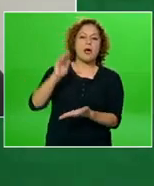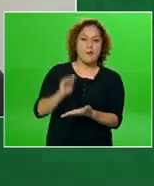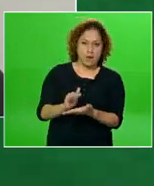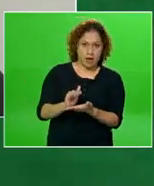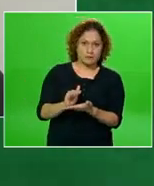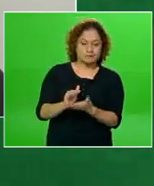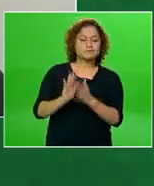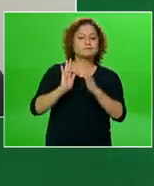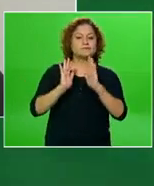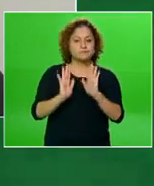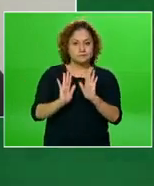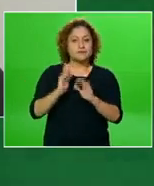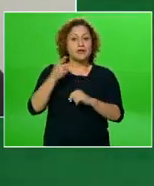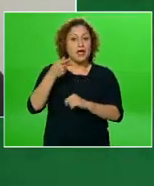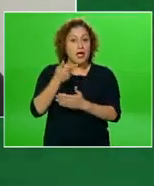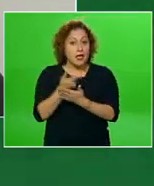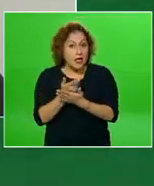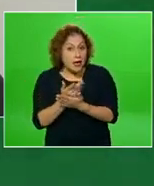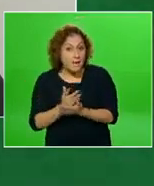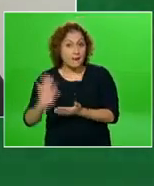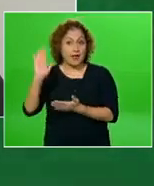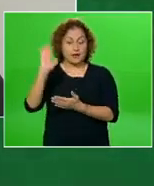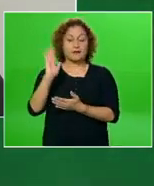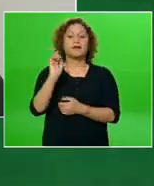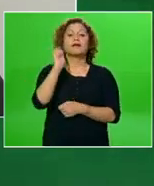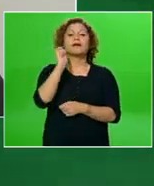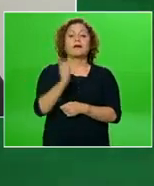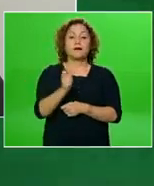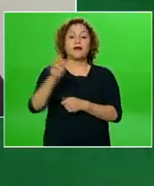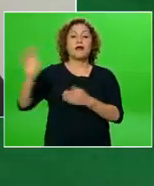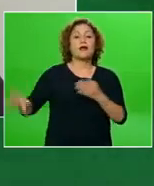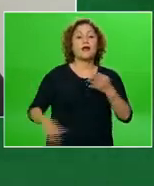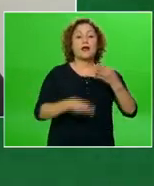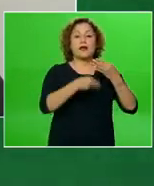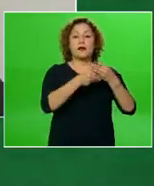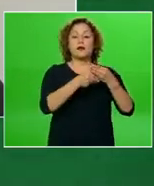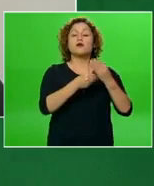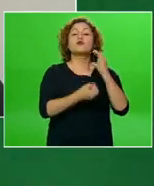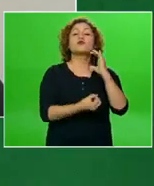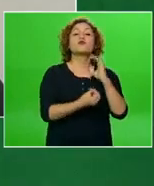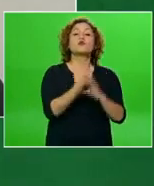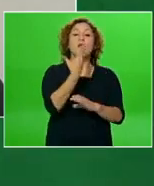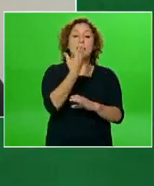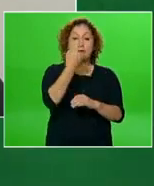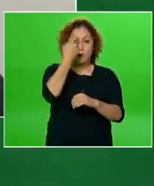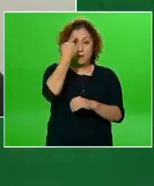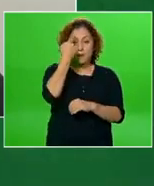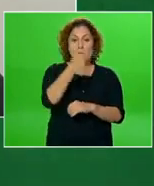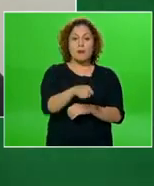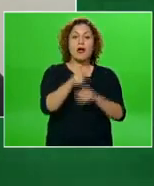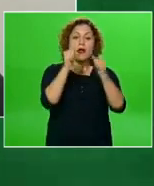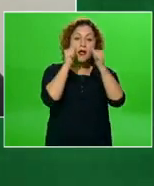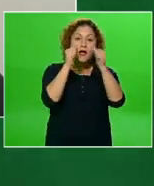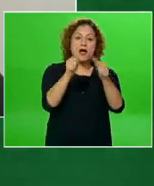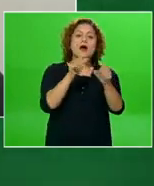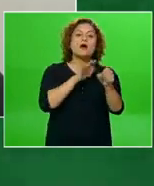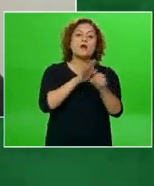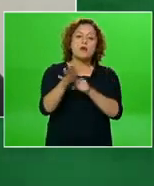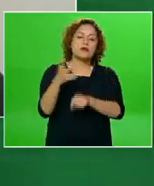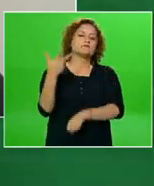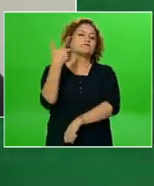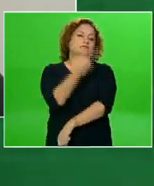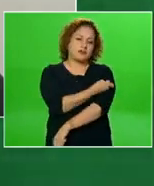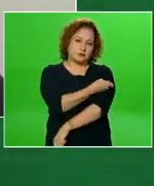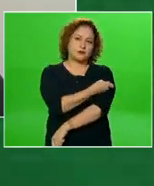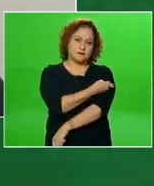ahora a esto se le suma un nuevo elemento de seguridad que es precisamente el de la vacunación y es la razón por la cual